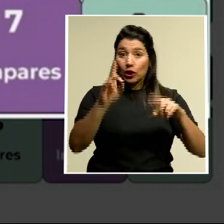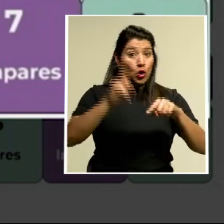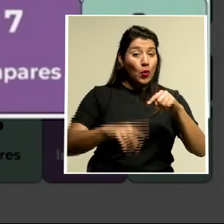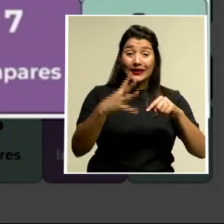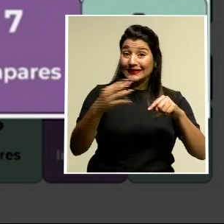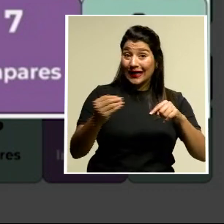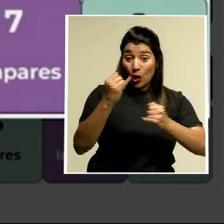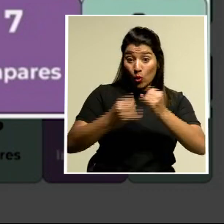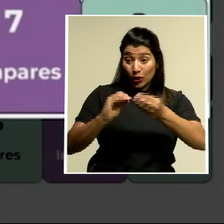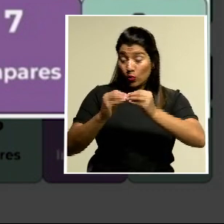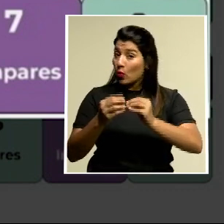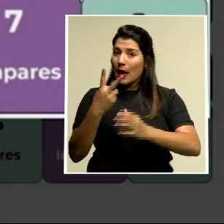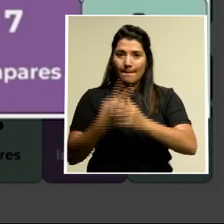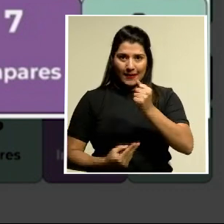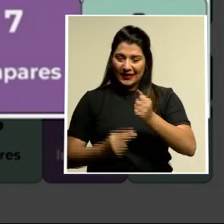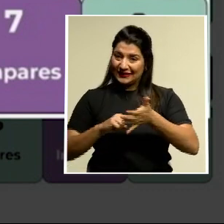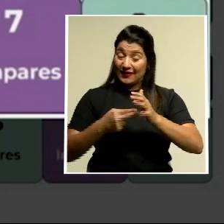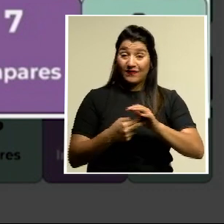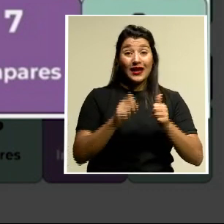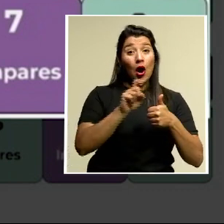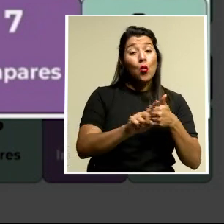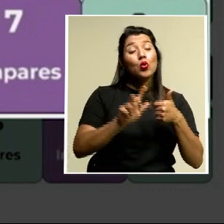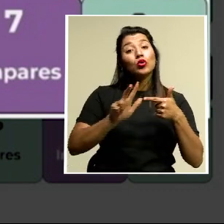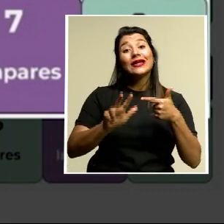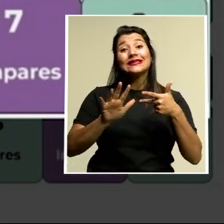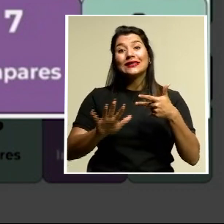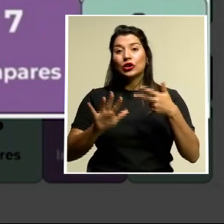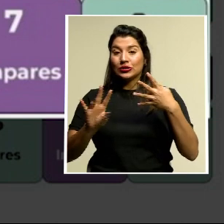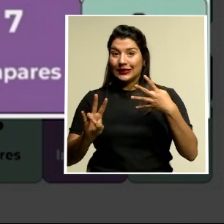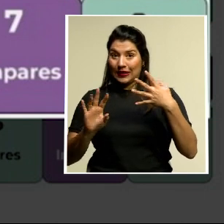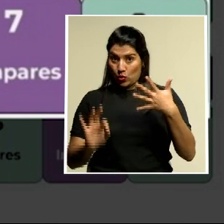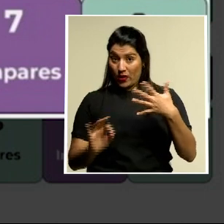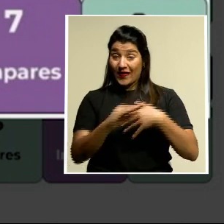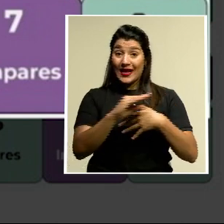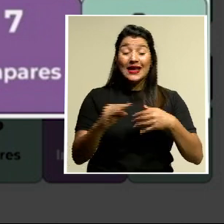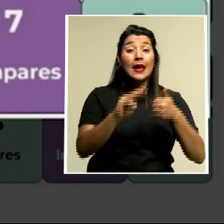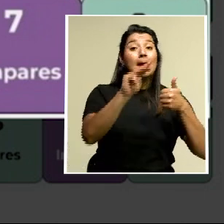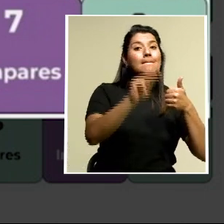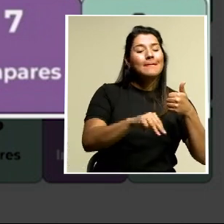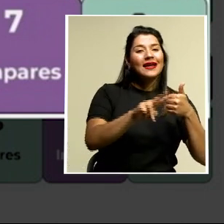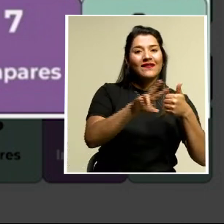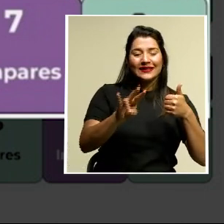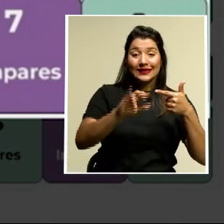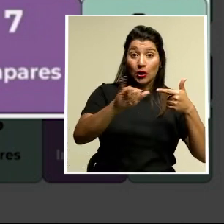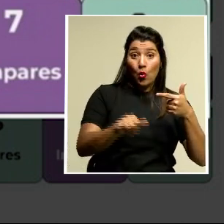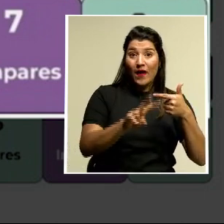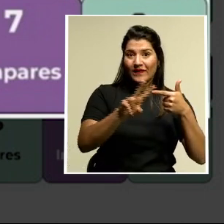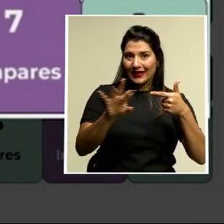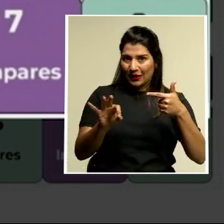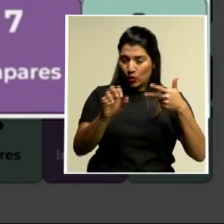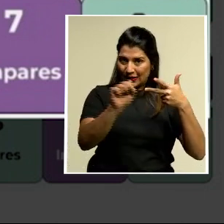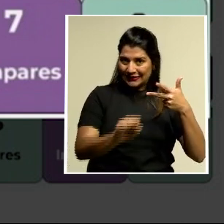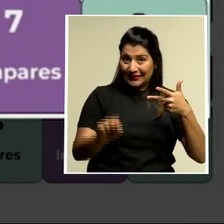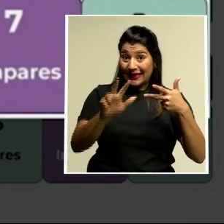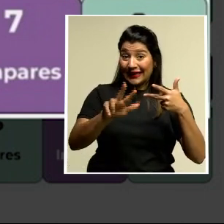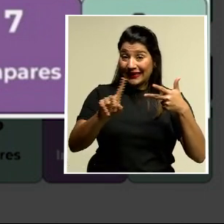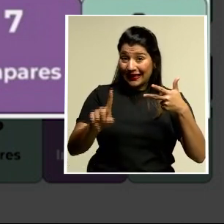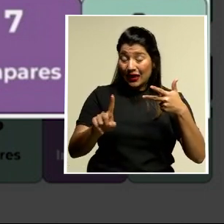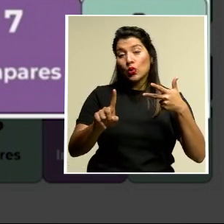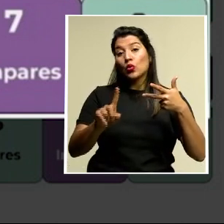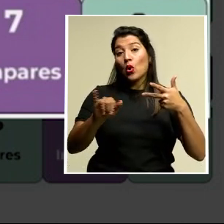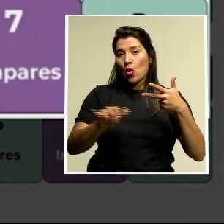placas impares, es decir, 1, 3, 5, 7 y 9, mientras que martes 27, jueves 29, sábado 31